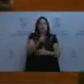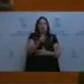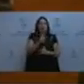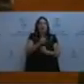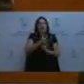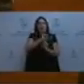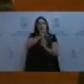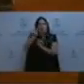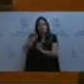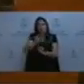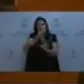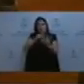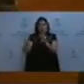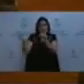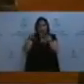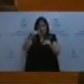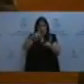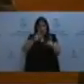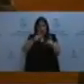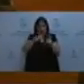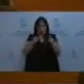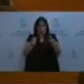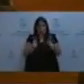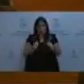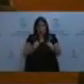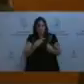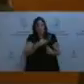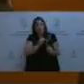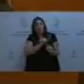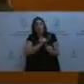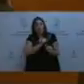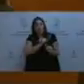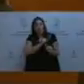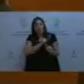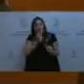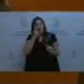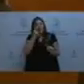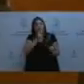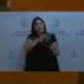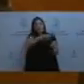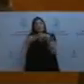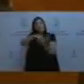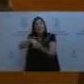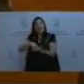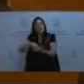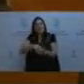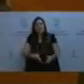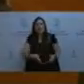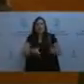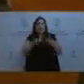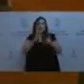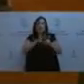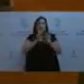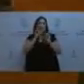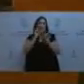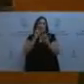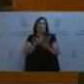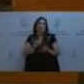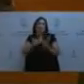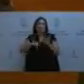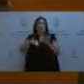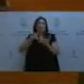inmigrantes residentes en Asturias, seguimos esperando por la cesión de uso de instalaciones para el almacenamiento y reparto posterior de